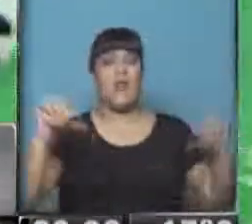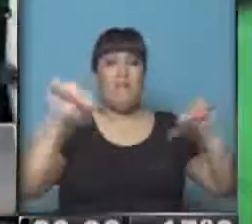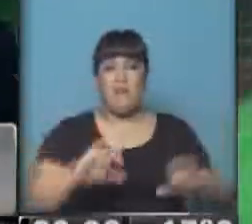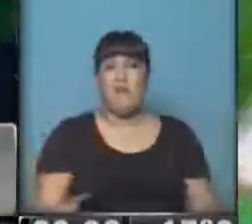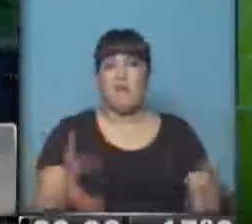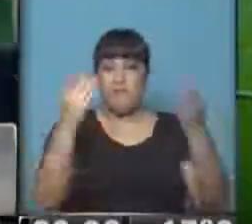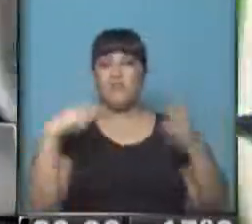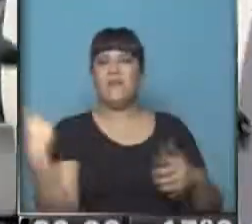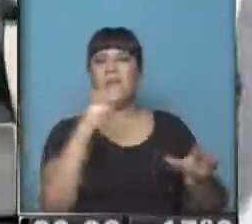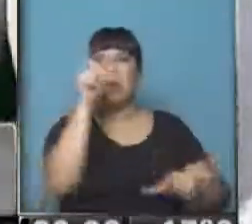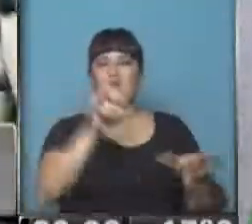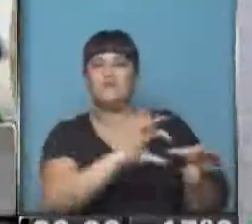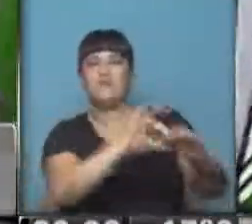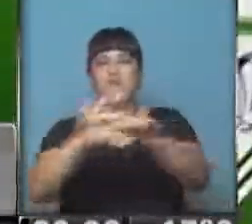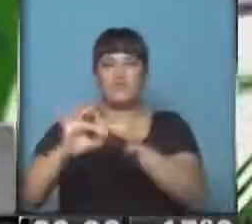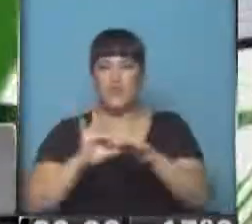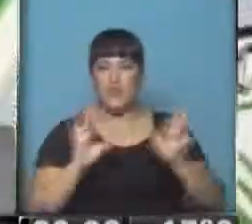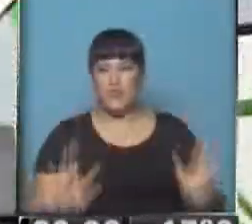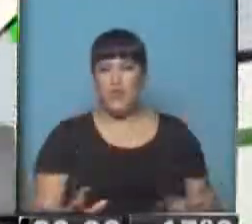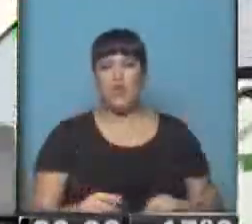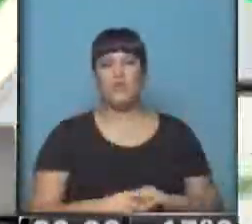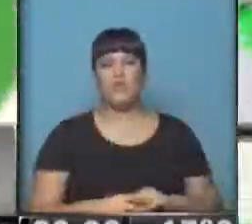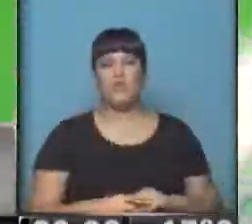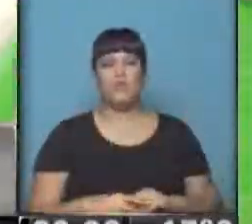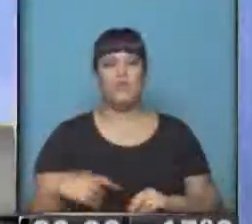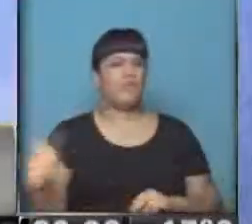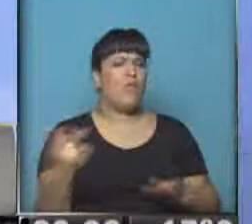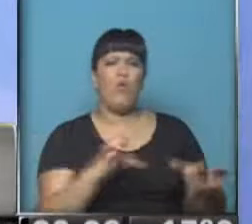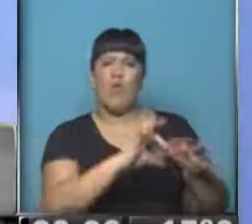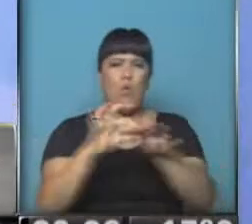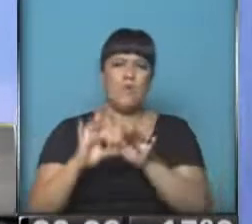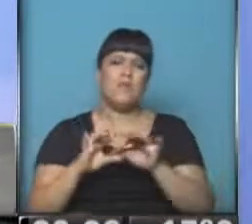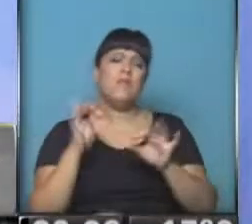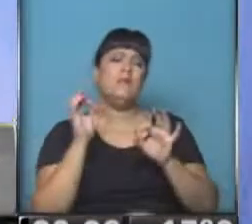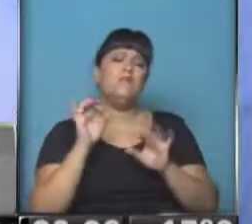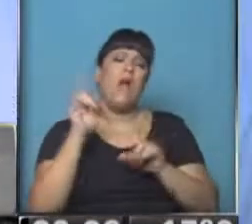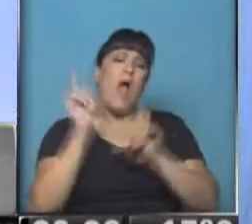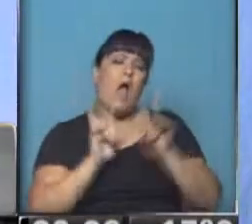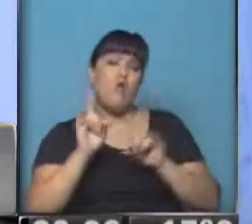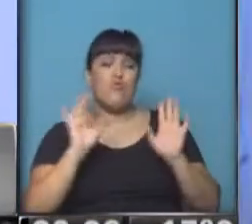unión del club, que prácticamente está unido, salvo alguno que otro,